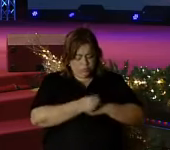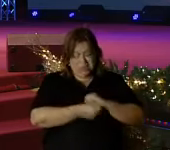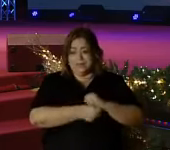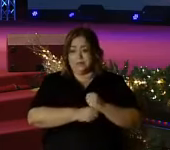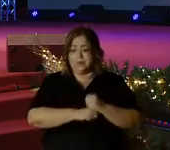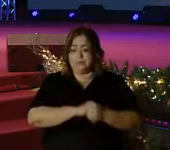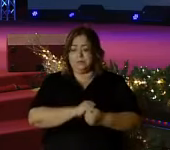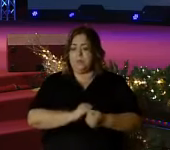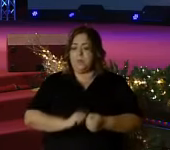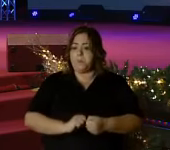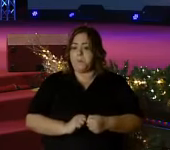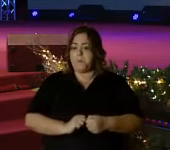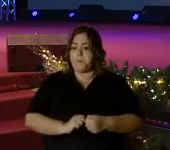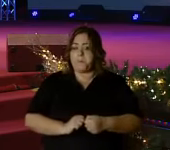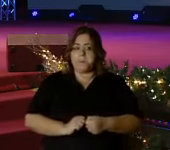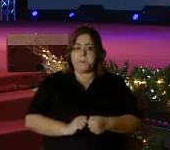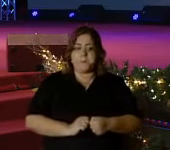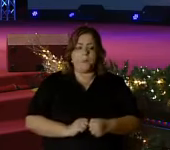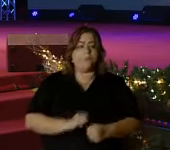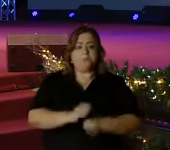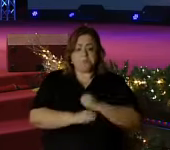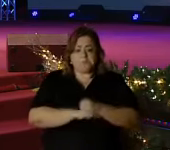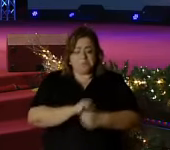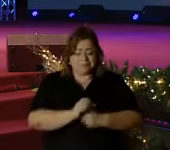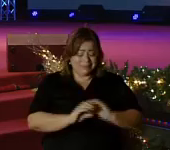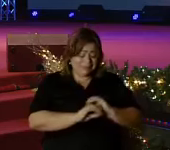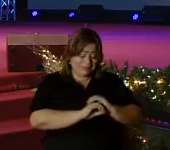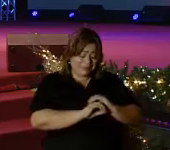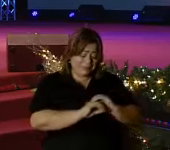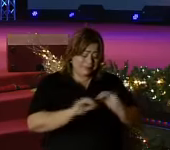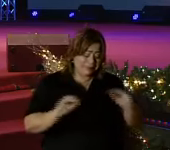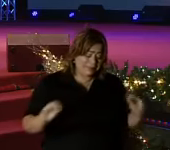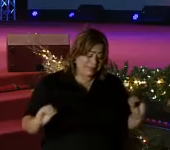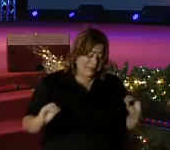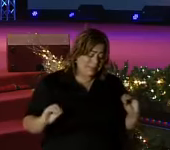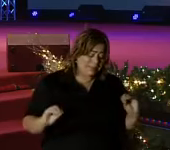médicos, gastado todo lo que tenía y nada había aprovechado.